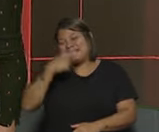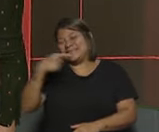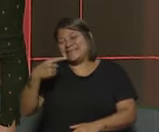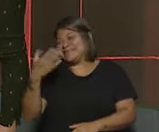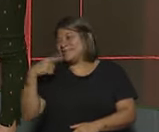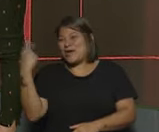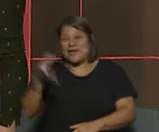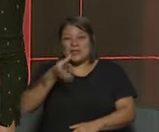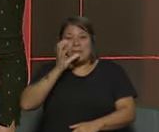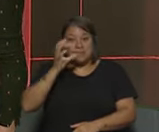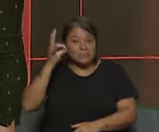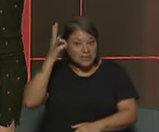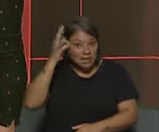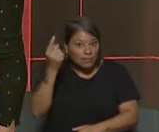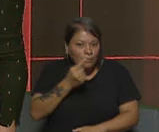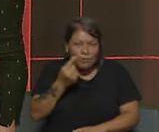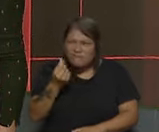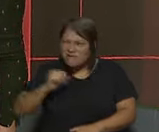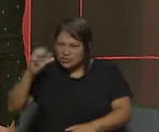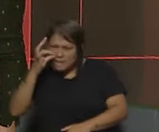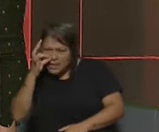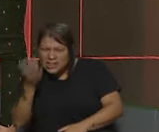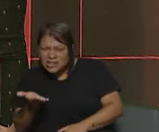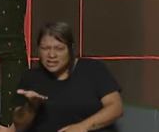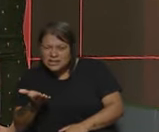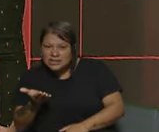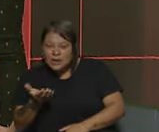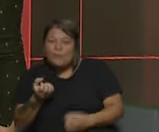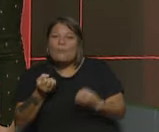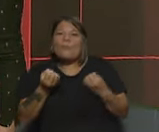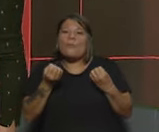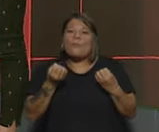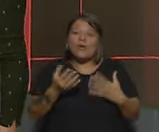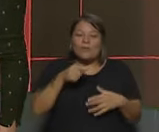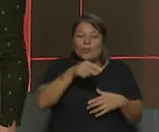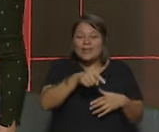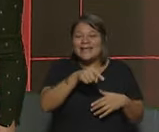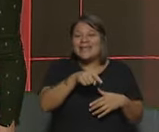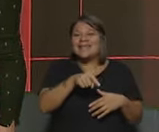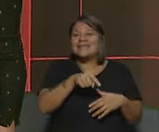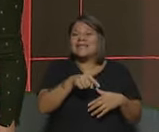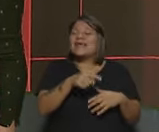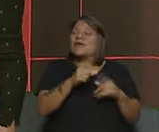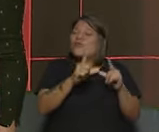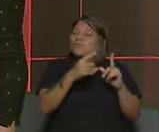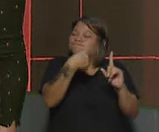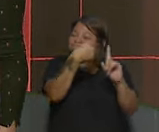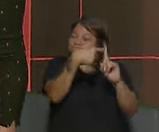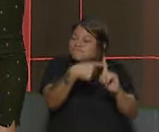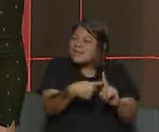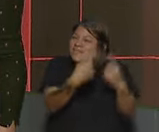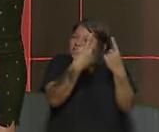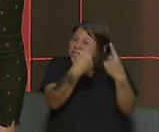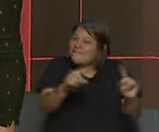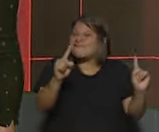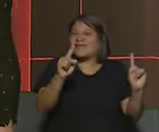decí pero la inflación me dio el 20 es porque pondera y tiene un peso específico distinto al que vos ves provocado